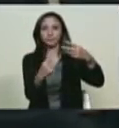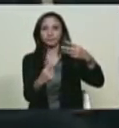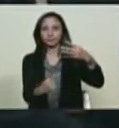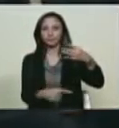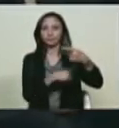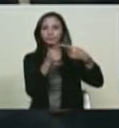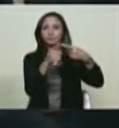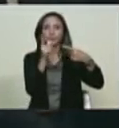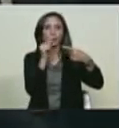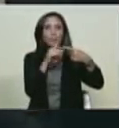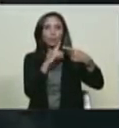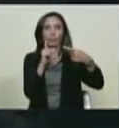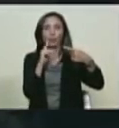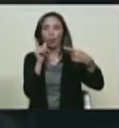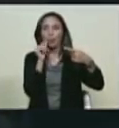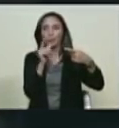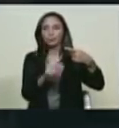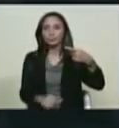alias